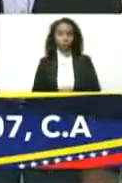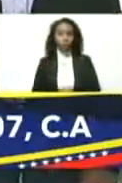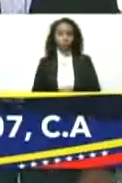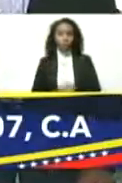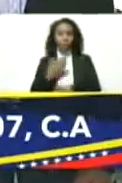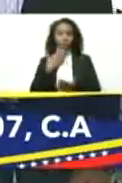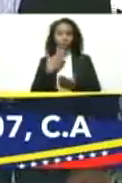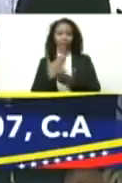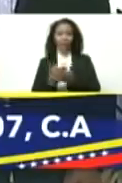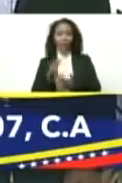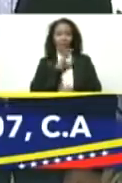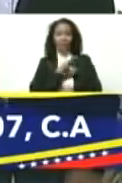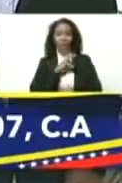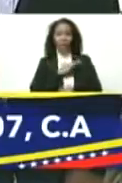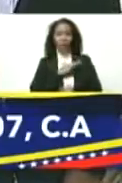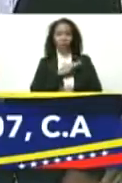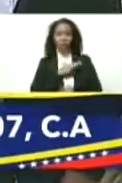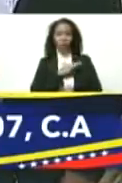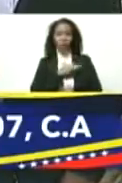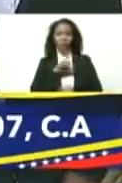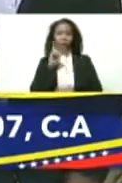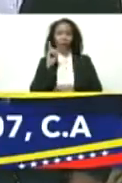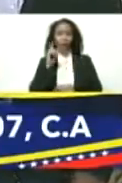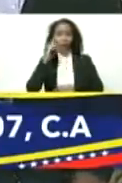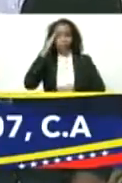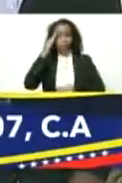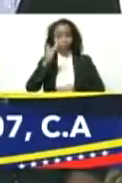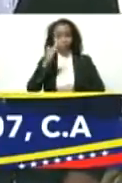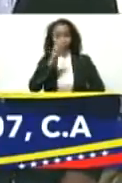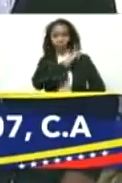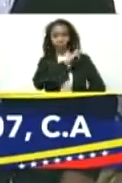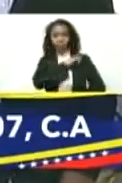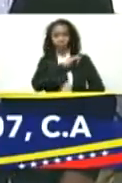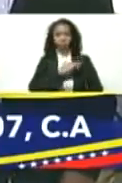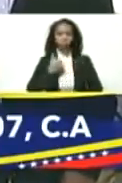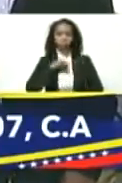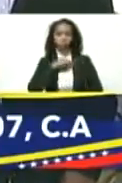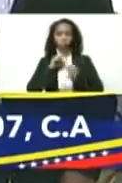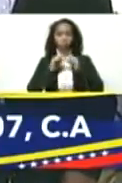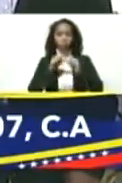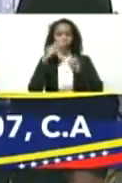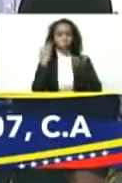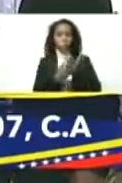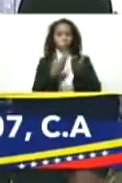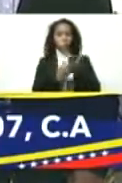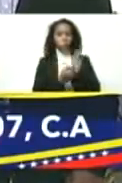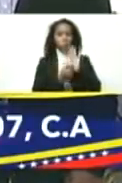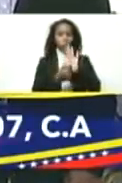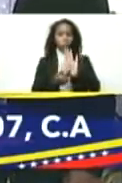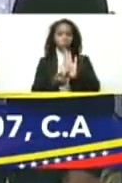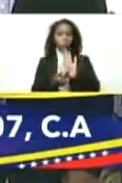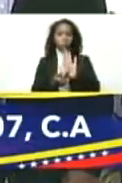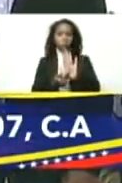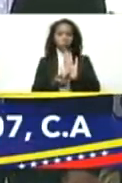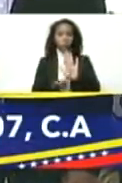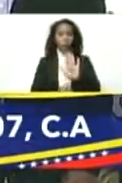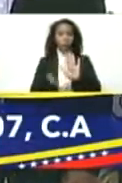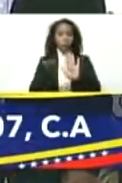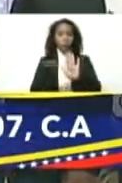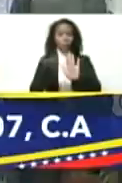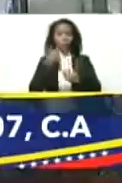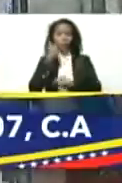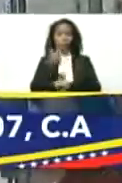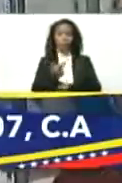Muchas gracias, señor Ernesto. Efectivamente, mi comandante en jefe, continuamos aquí mostrándole y muy importante